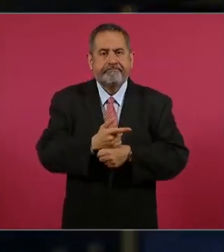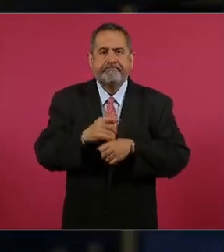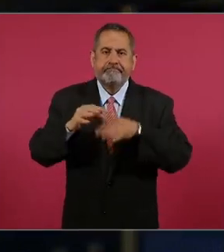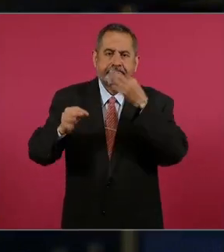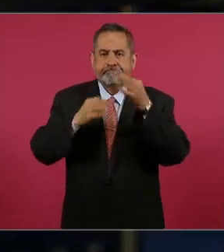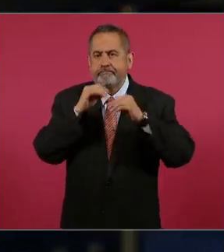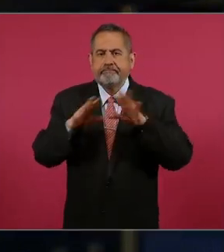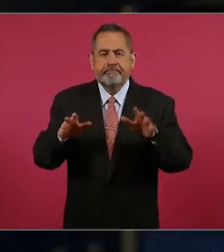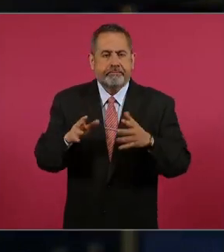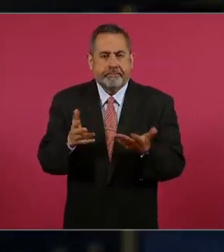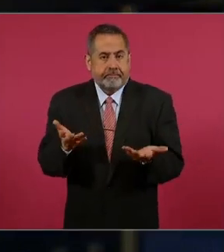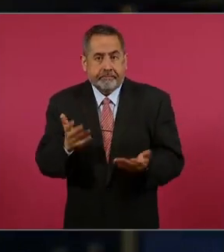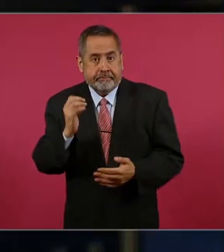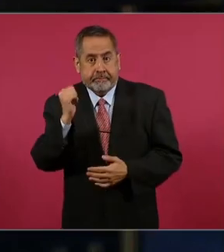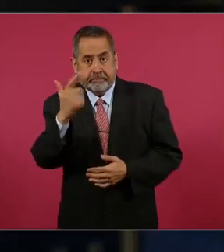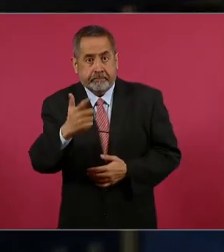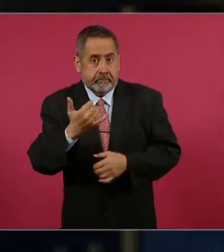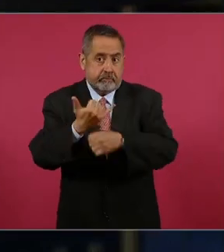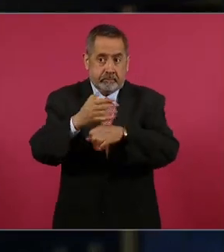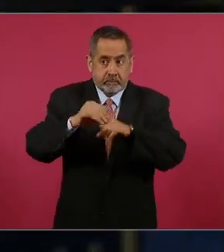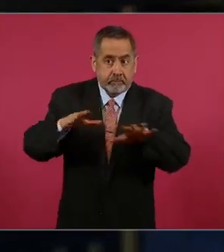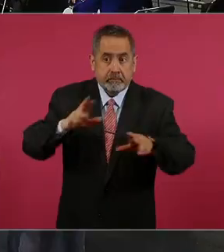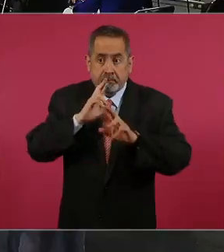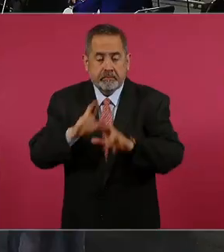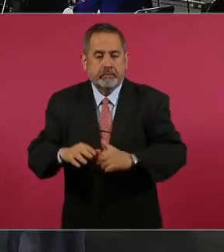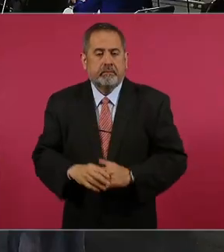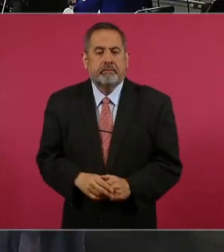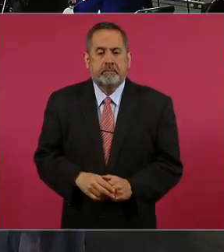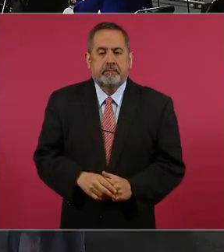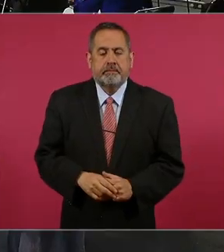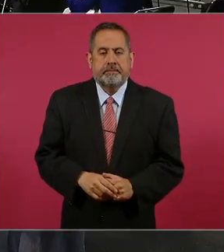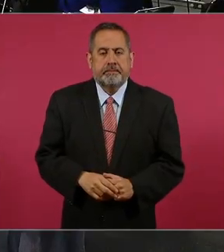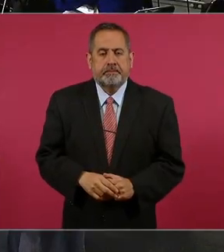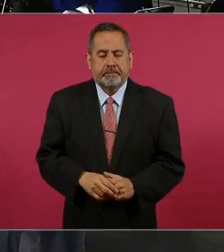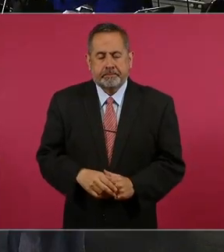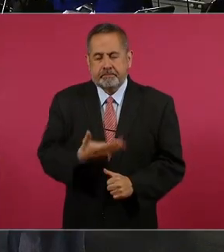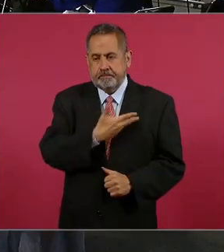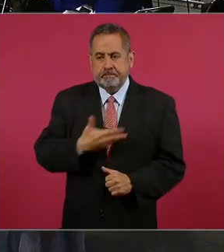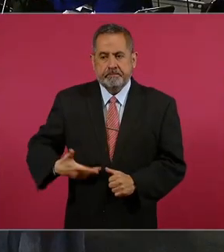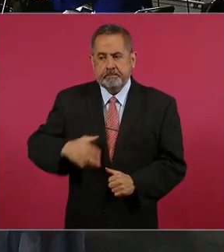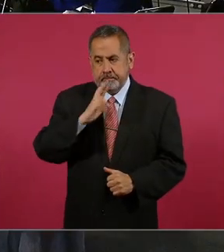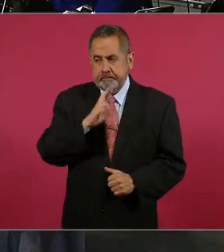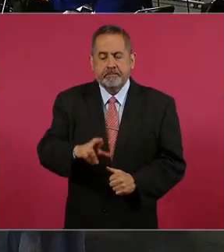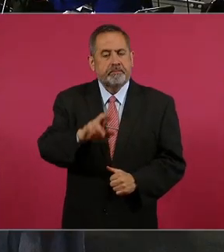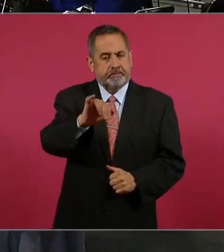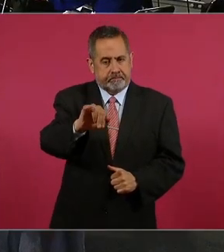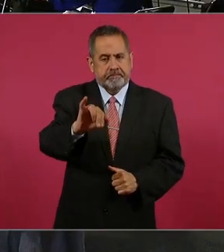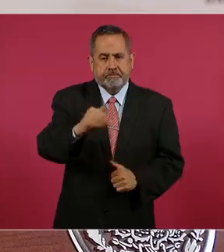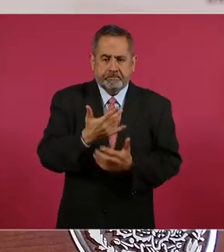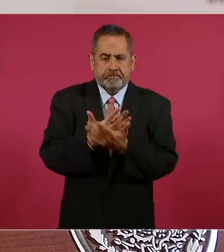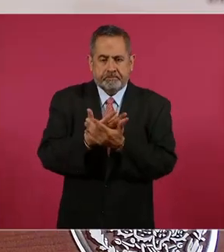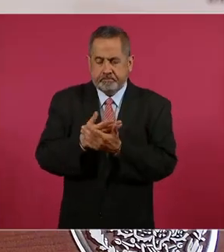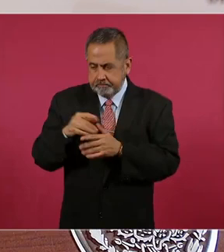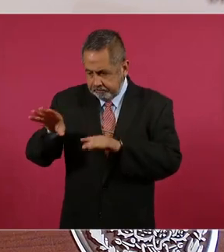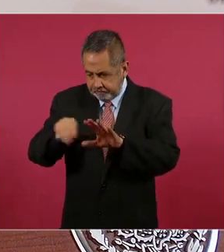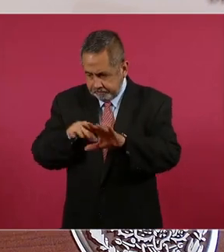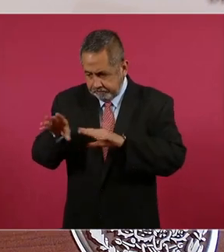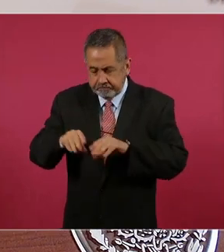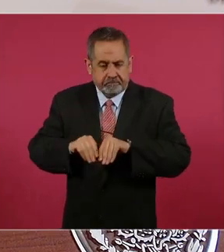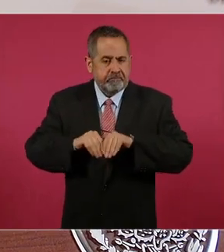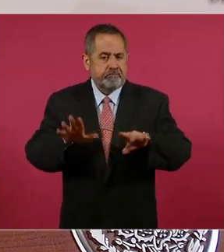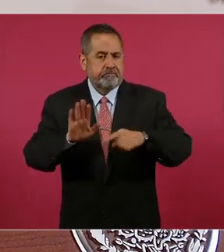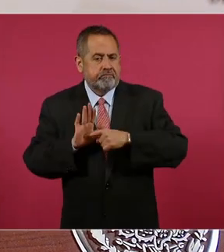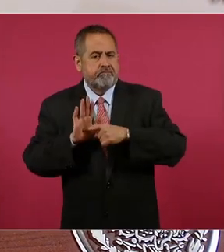campañas. No sé si tenga información al respecto. Sí, estamos reuniendo información, estamos pensando también si